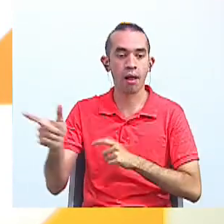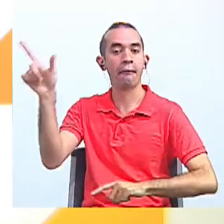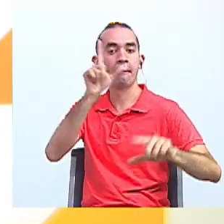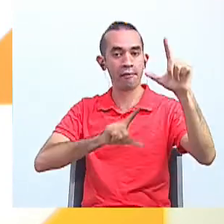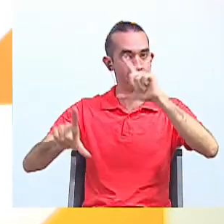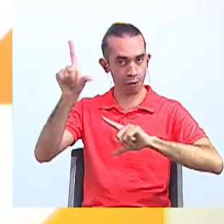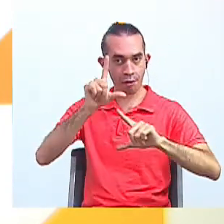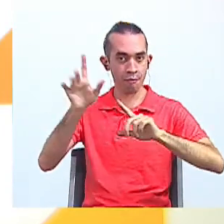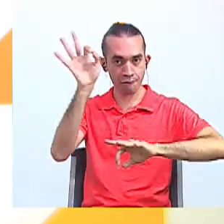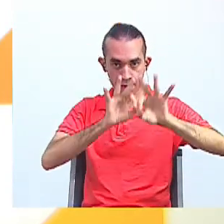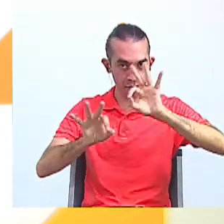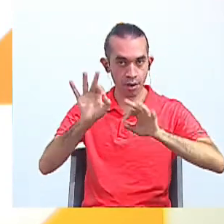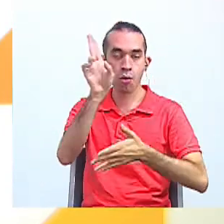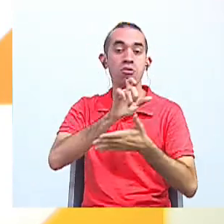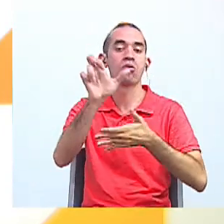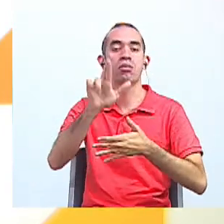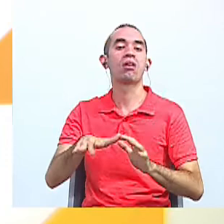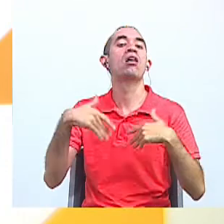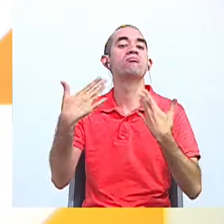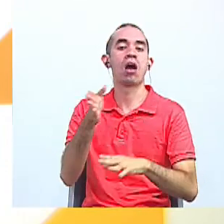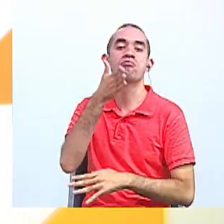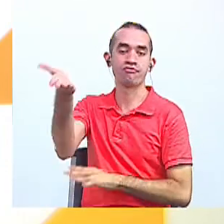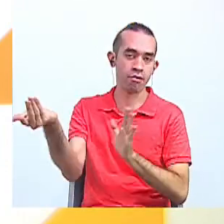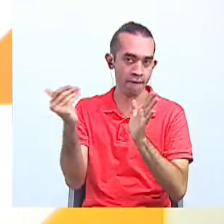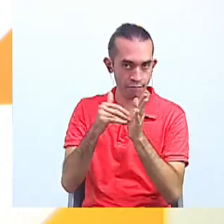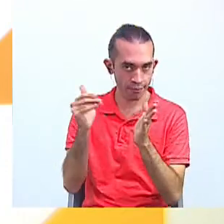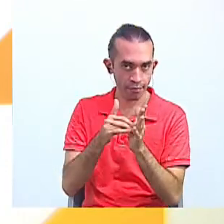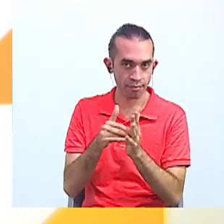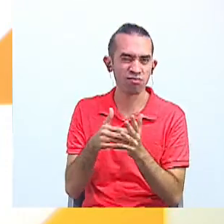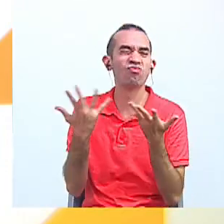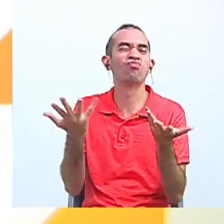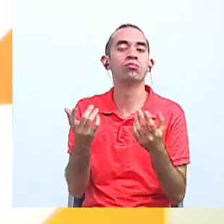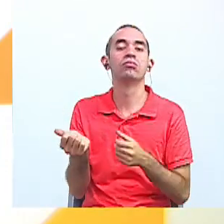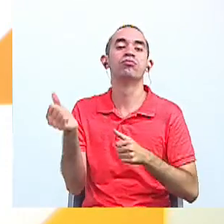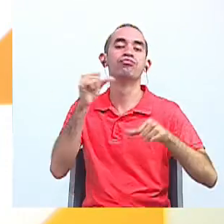física de la Universidad de Costa Rica para que nos hicieran un